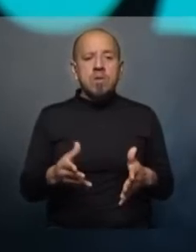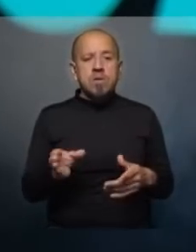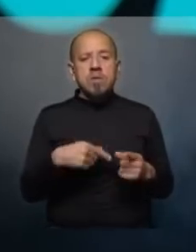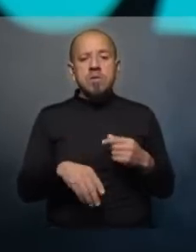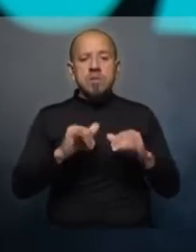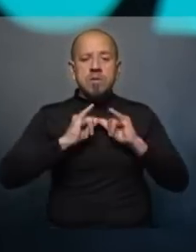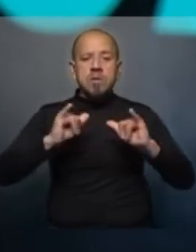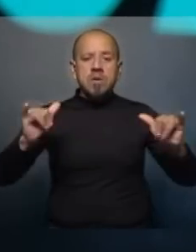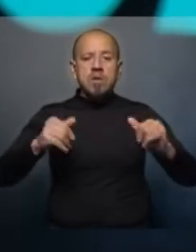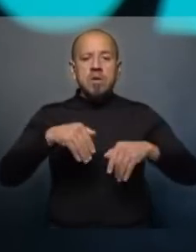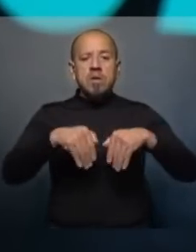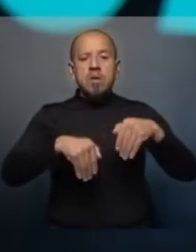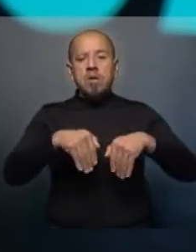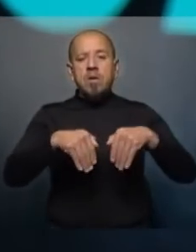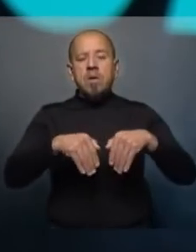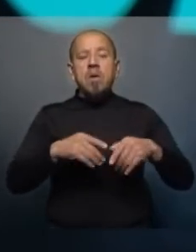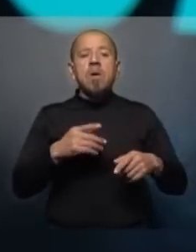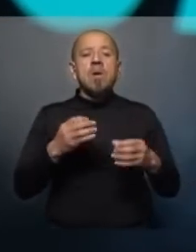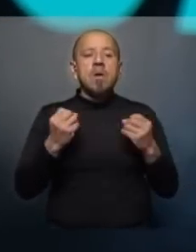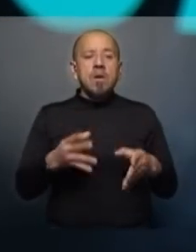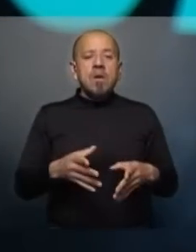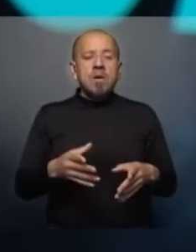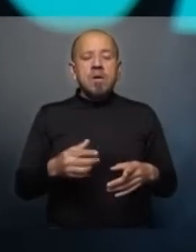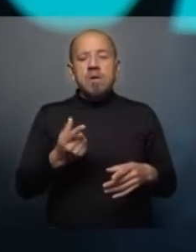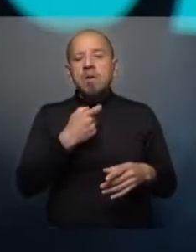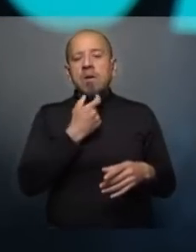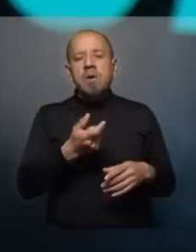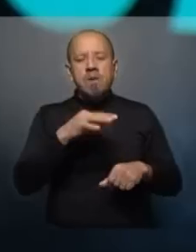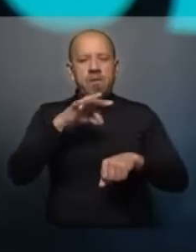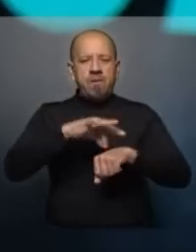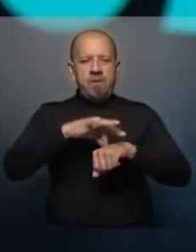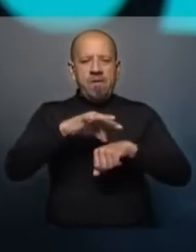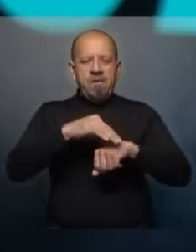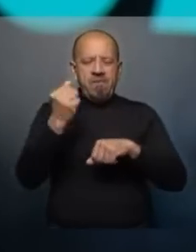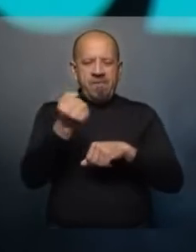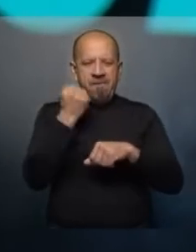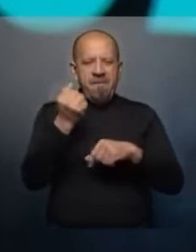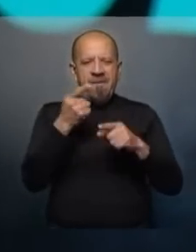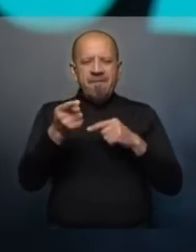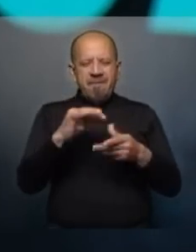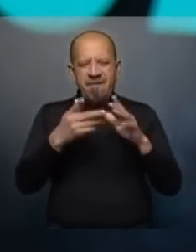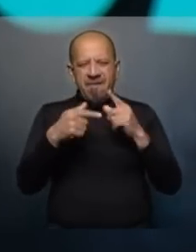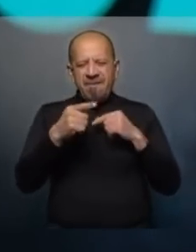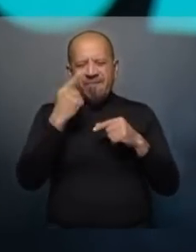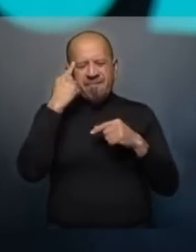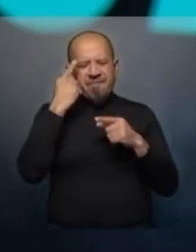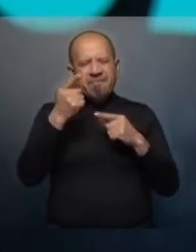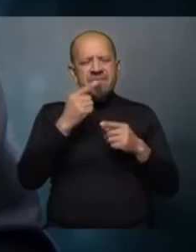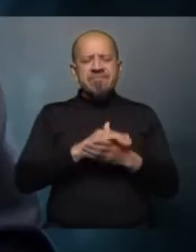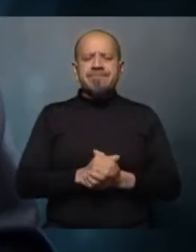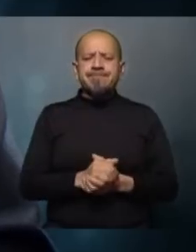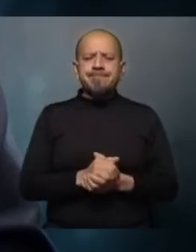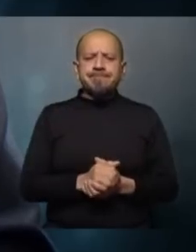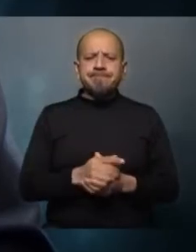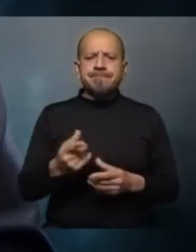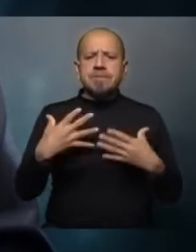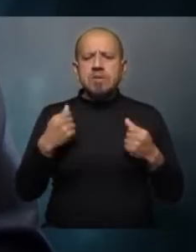electoral y por eso también consideramos que la voz de los médicos significó un apoyo importante a esa forma de ver la actividad sindical Cómo ven